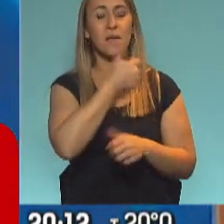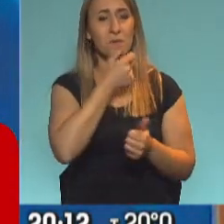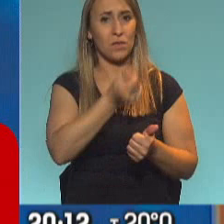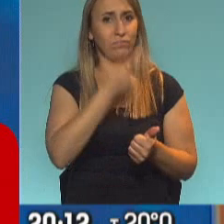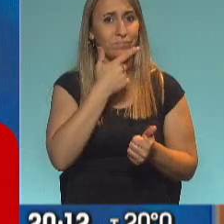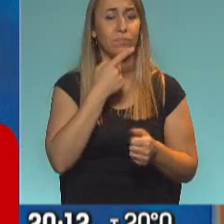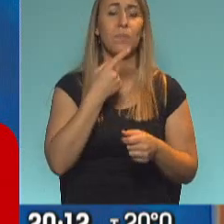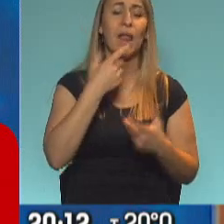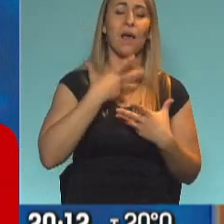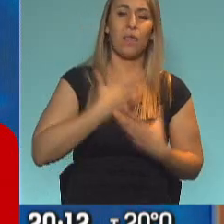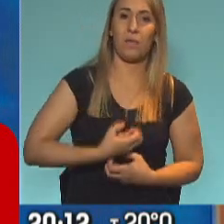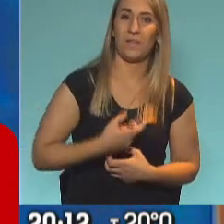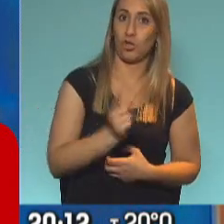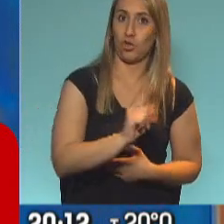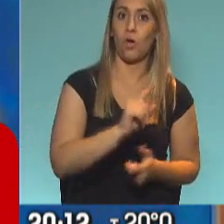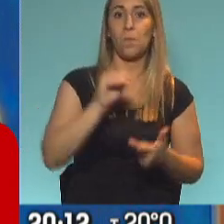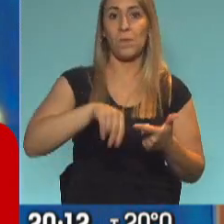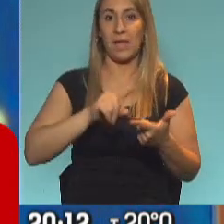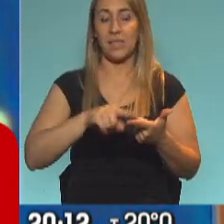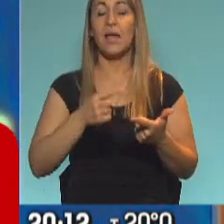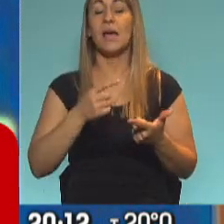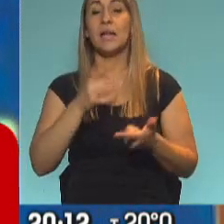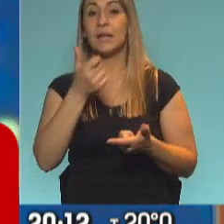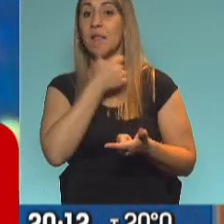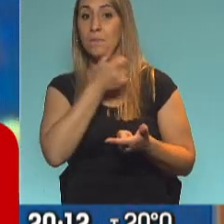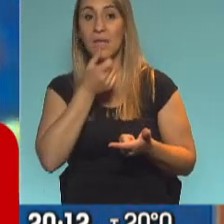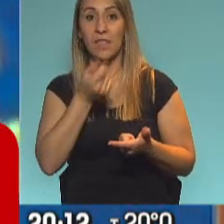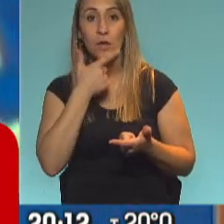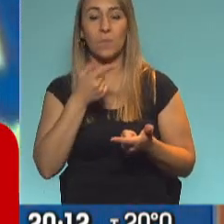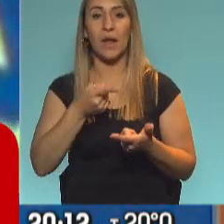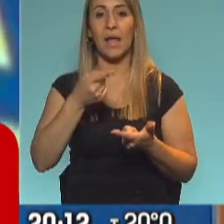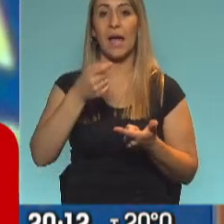algún medicamento por su accidente cerebrovascular,